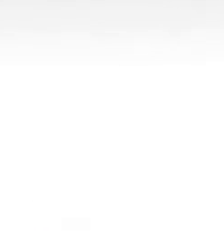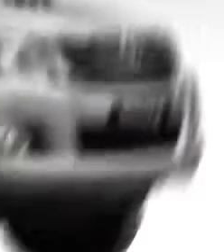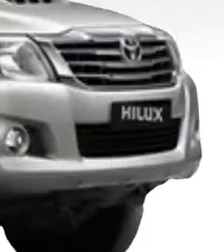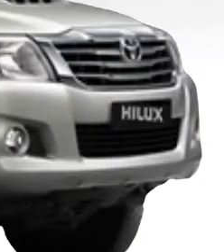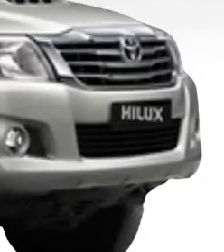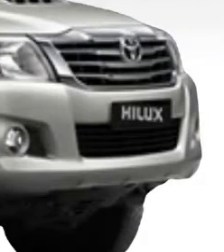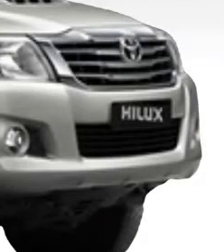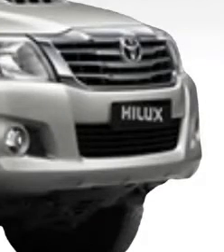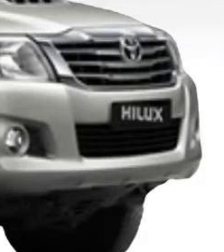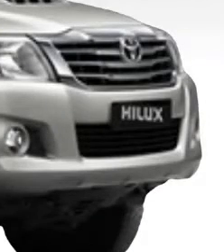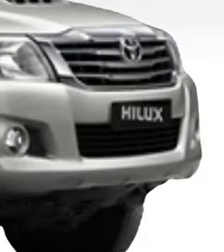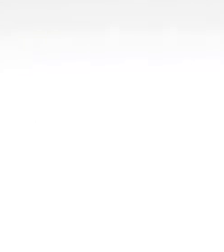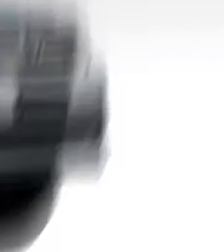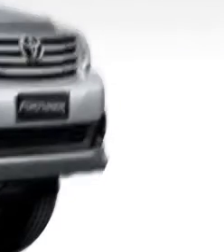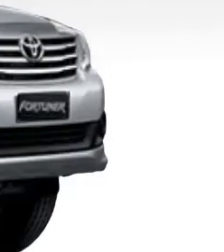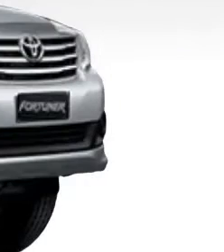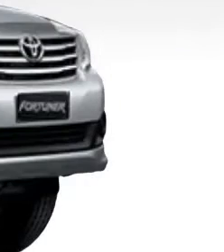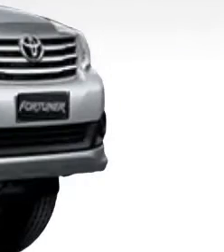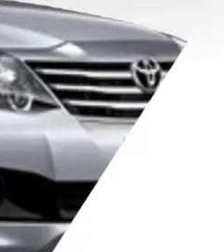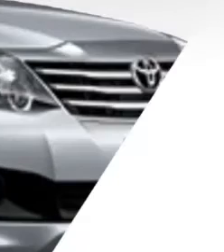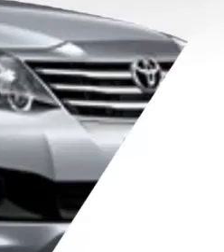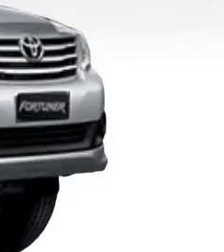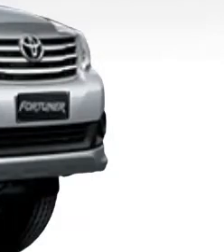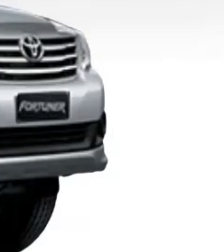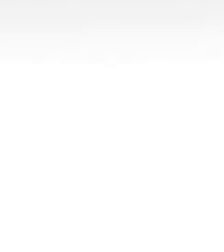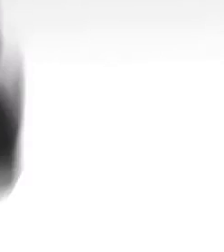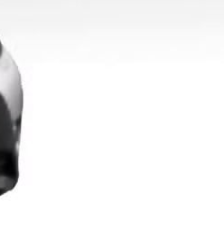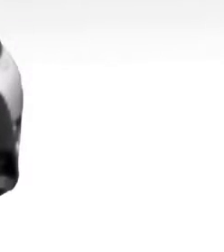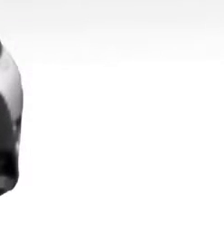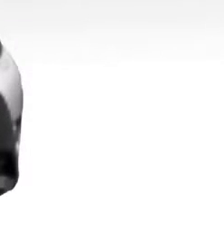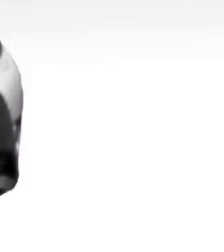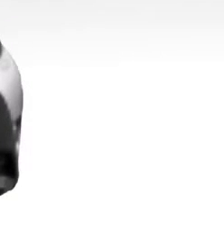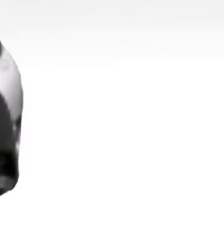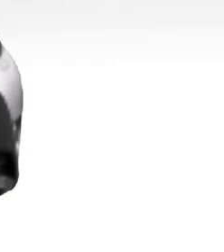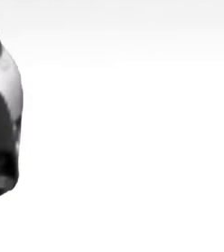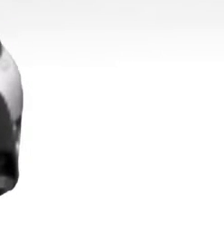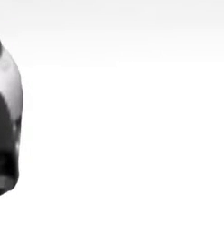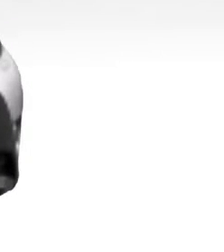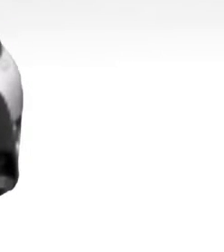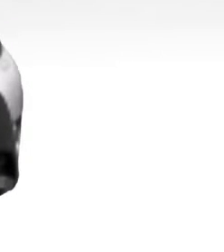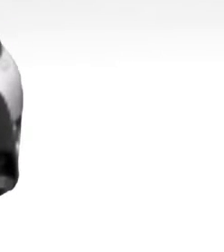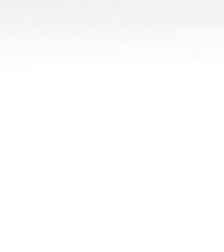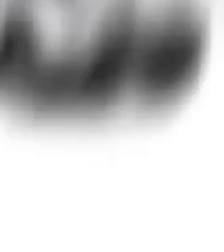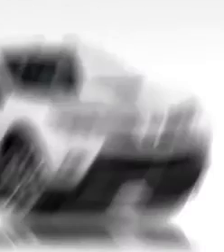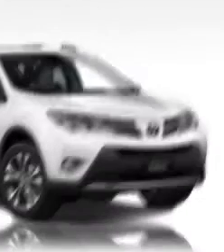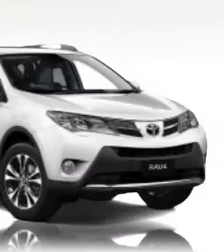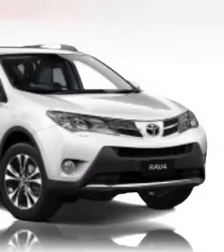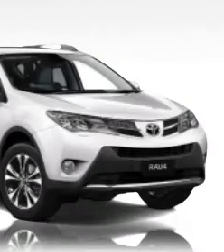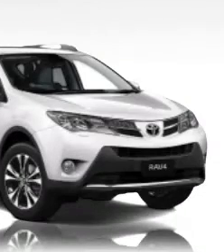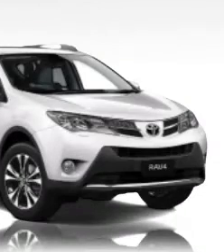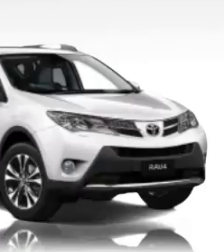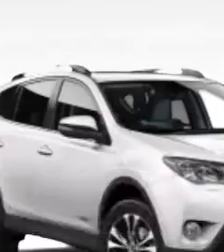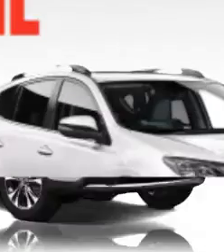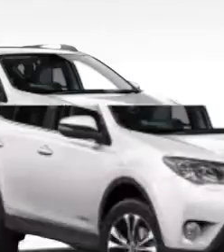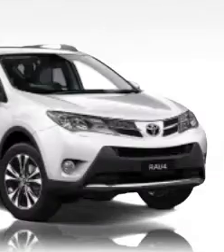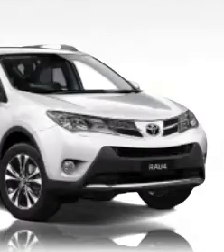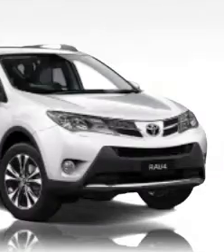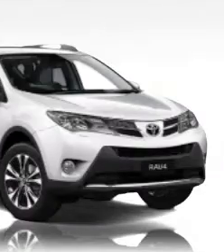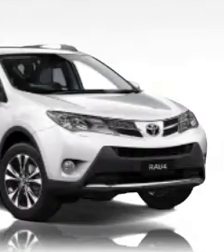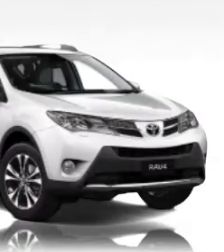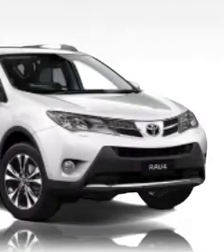hi lux 6 millones de pesos por tener 3 millones de pesos dan 42 millones de pesos ofertas válidas del 30 de abril implica